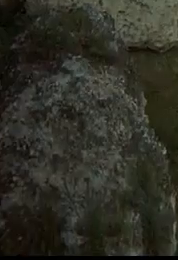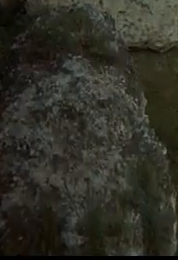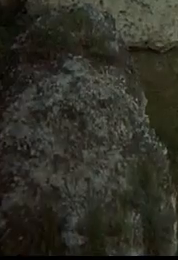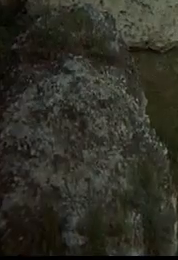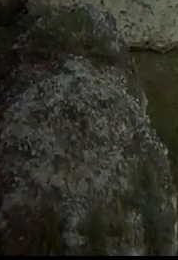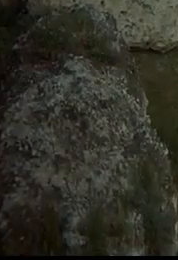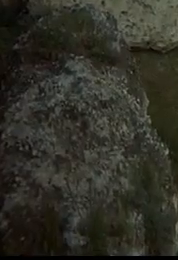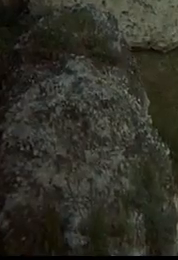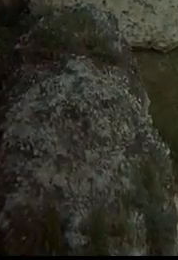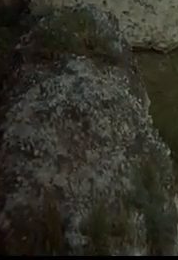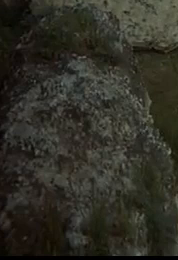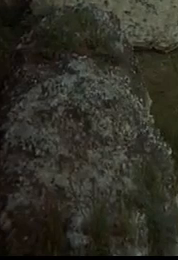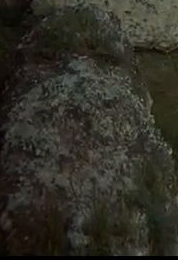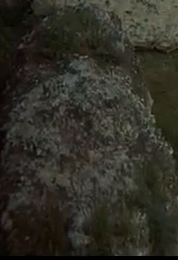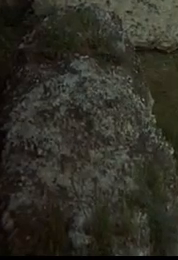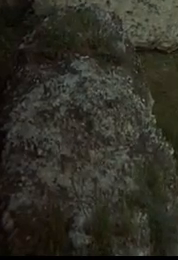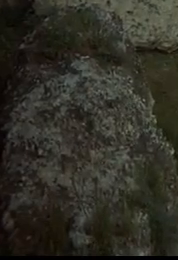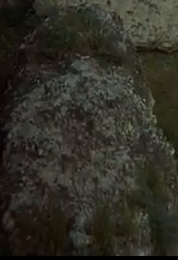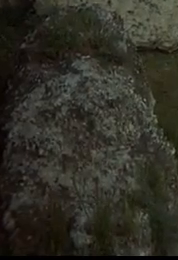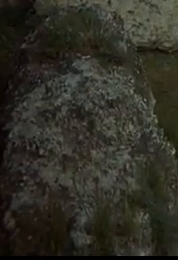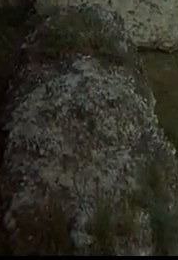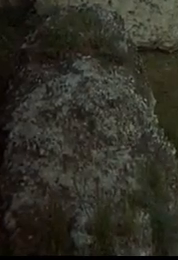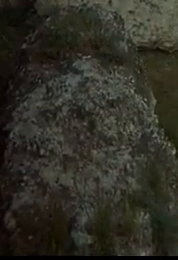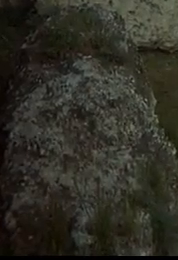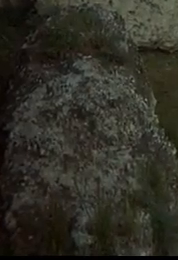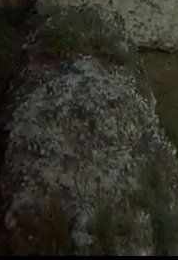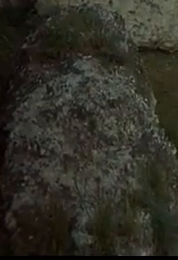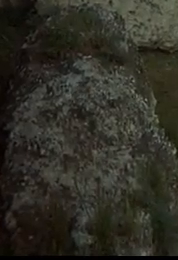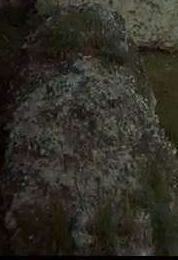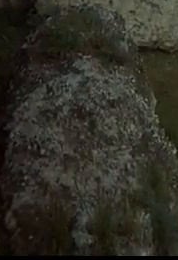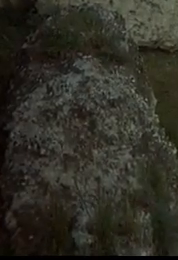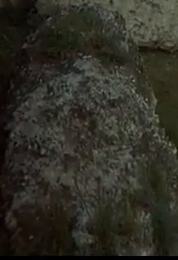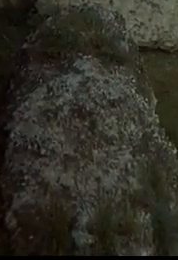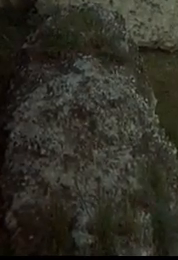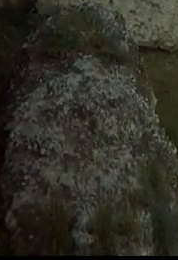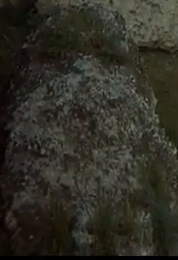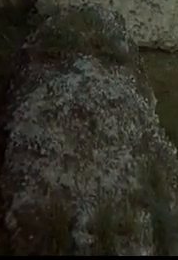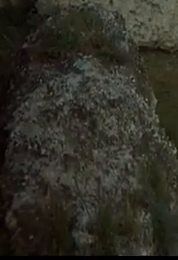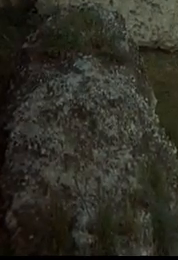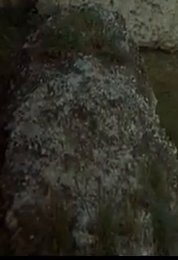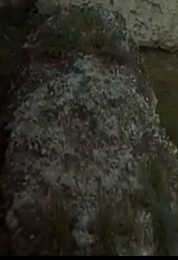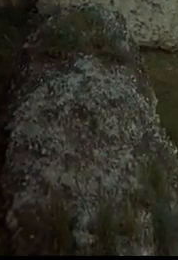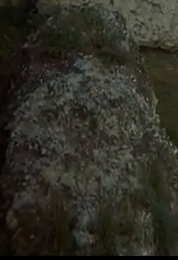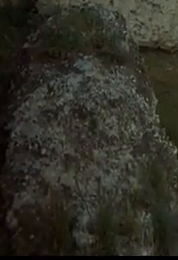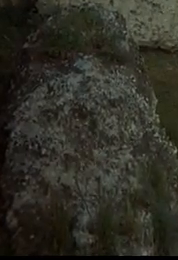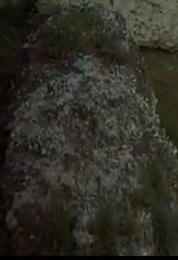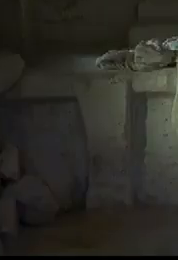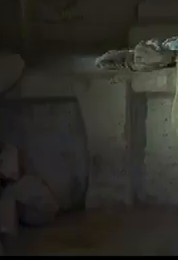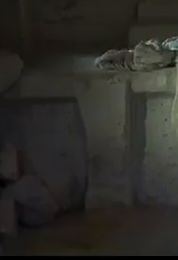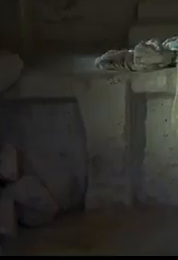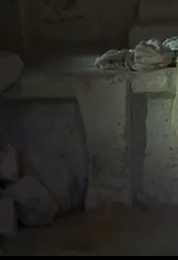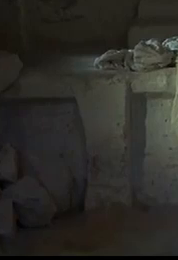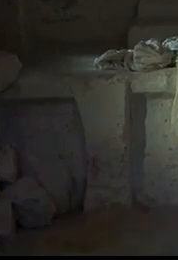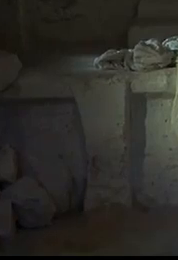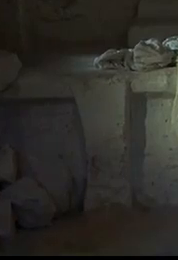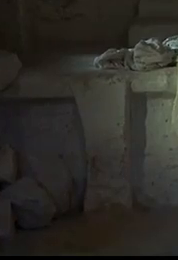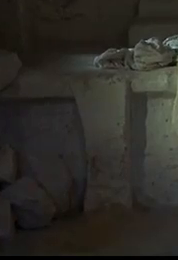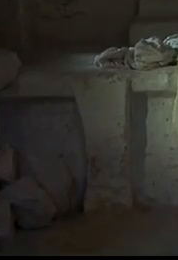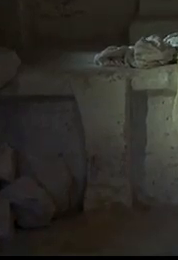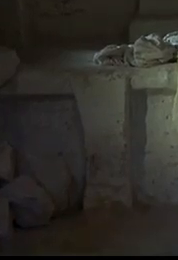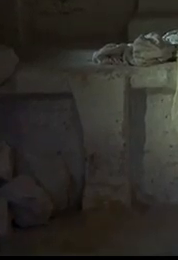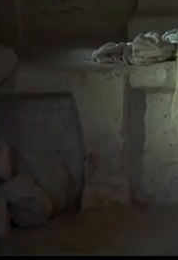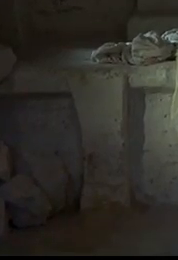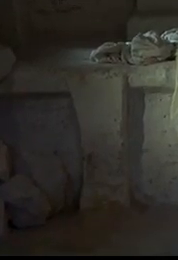La piedra había sido removida y la tumba estaba abierta. Al entrar, vieron que el cuerpo de Jesús ya no estaba